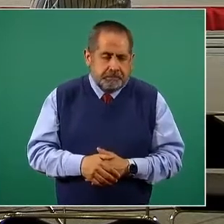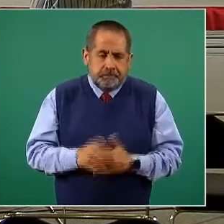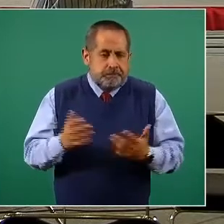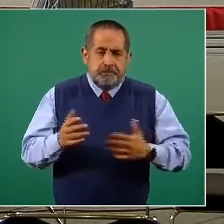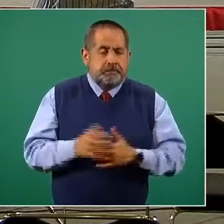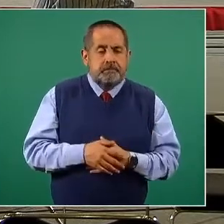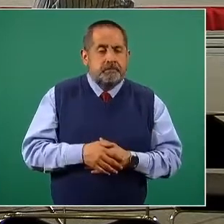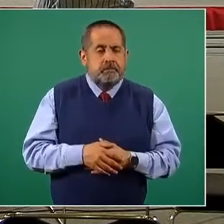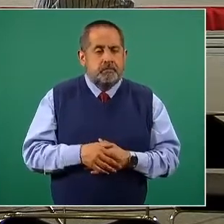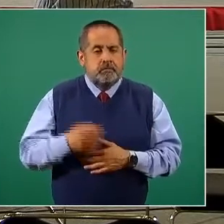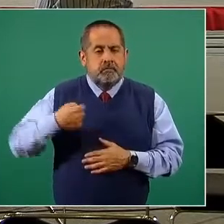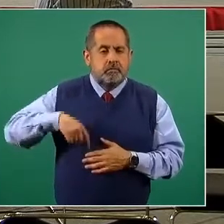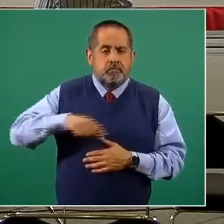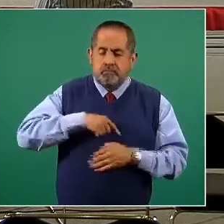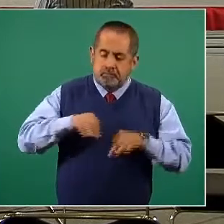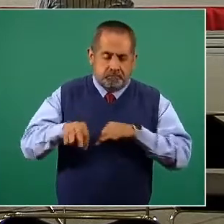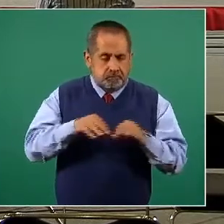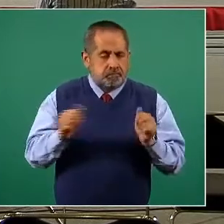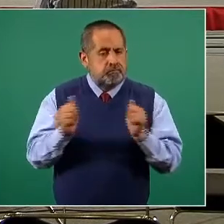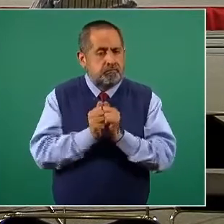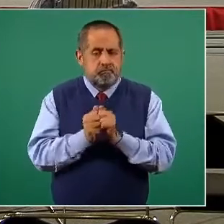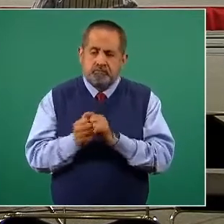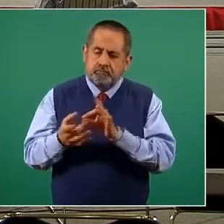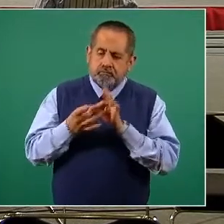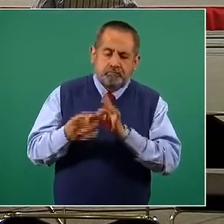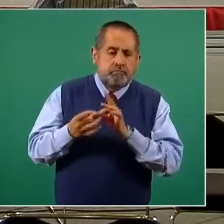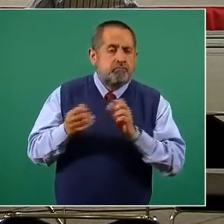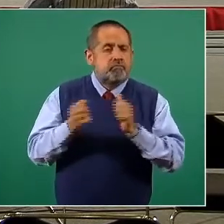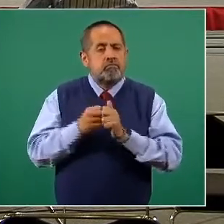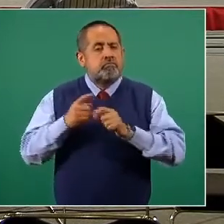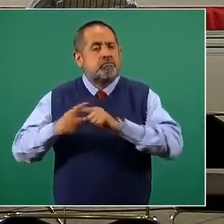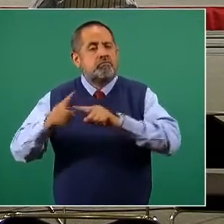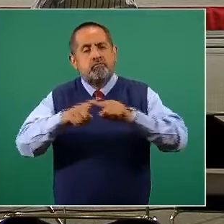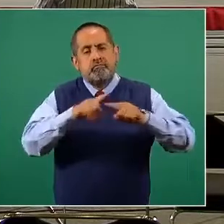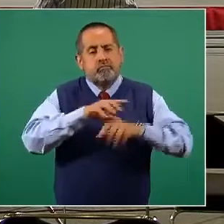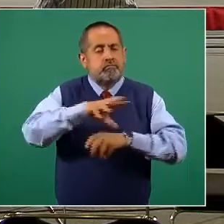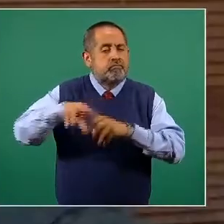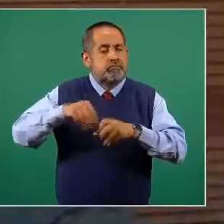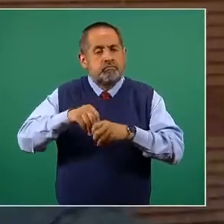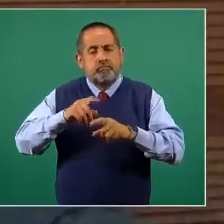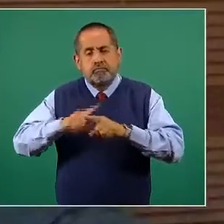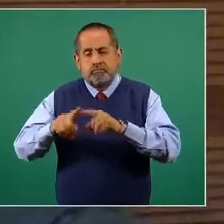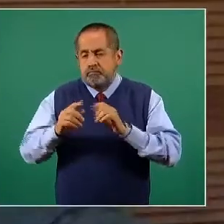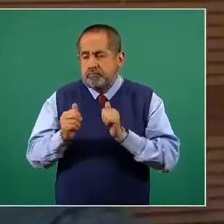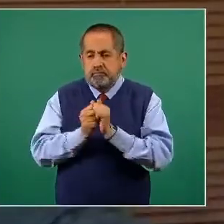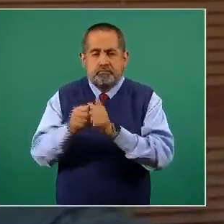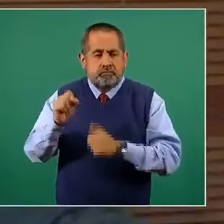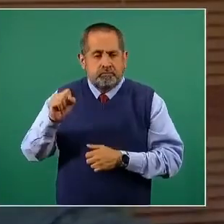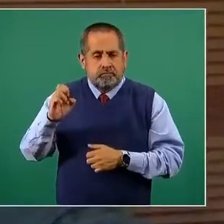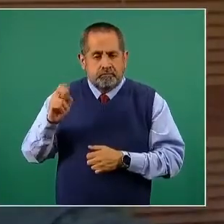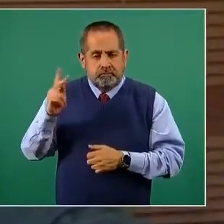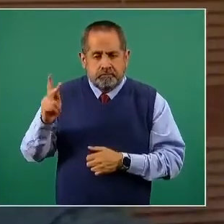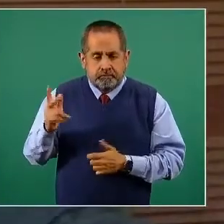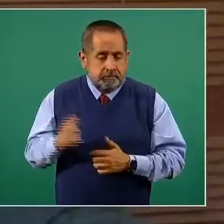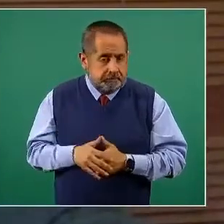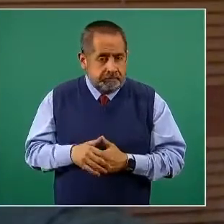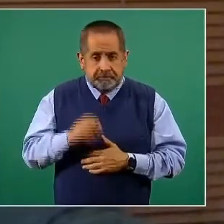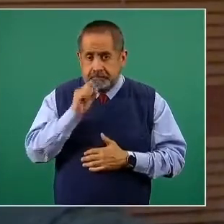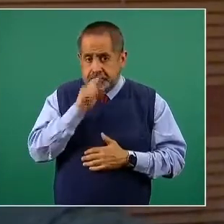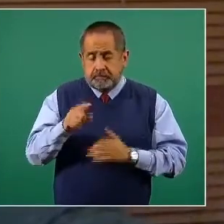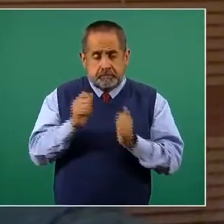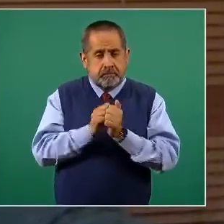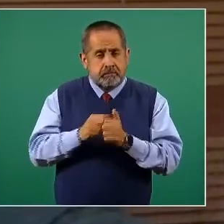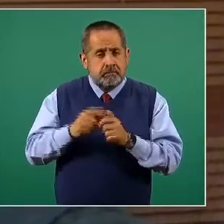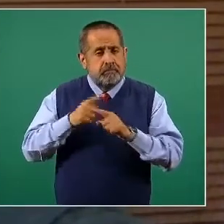estamos realmente con un trabajo colaborativo en donde estamos trabajando pues, claramente muy cercano con la SEP y muy cercano también con